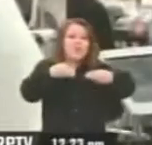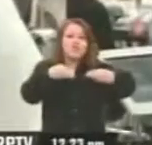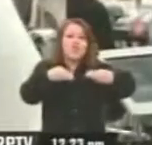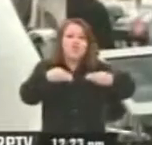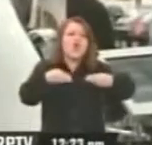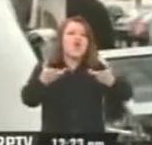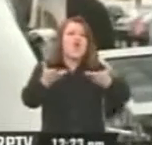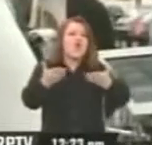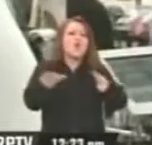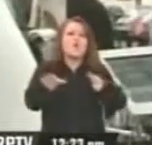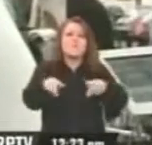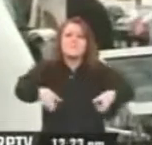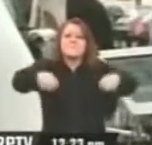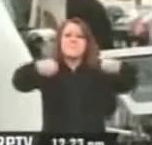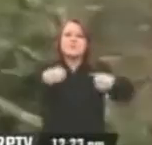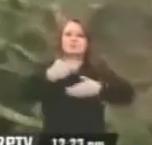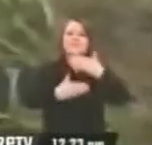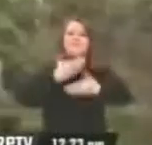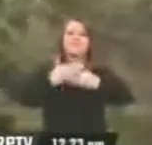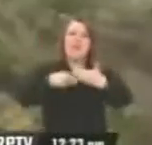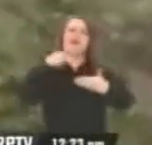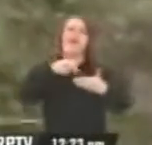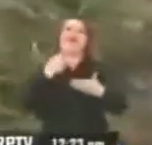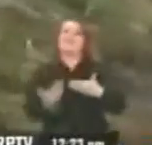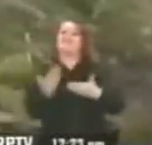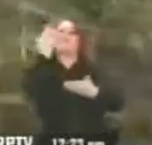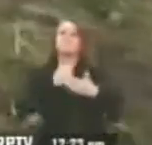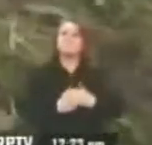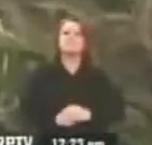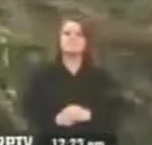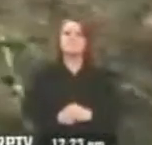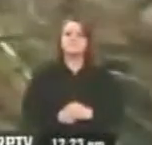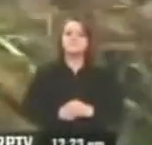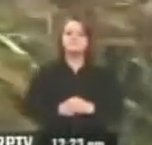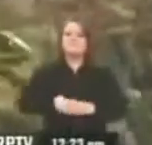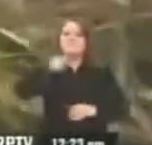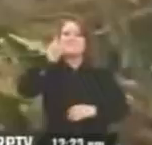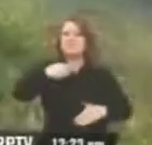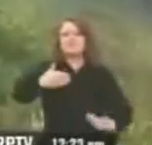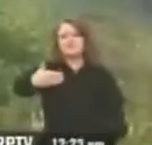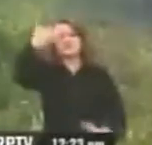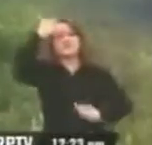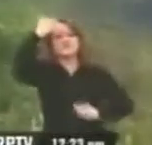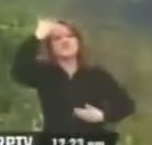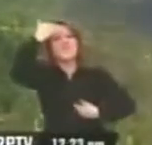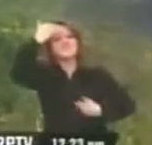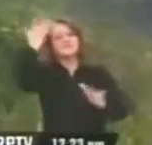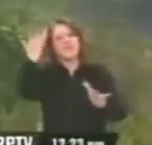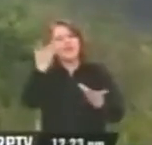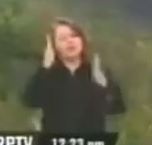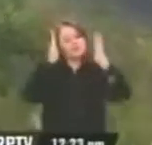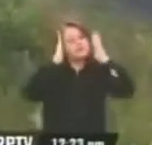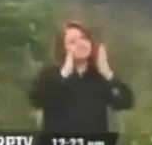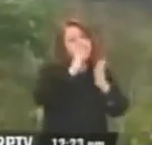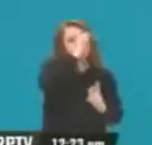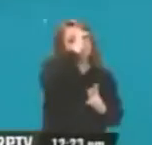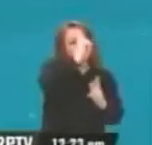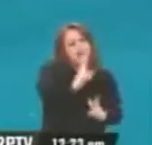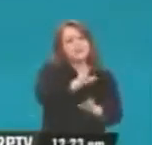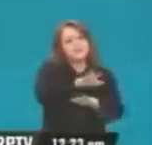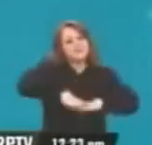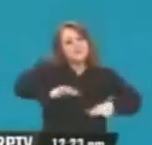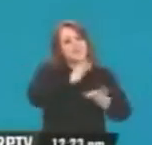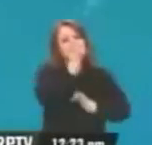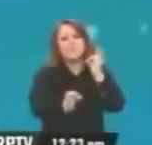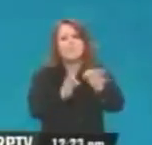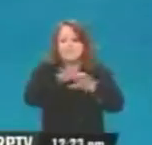acepta y ya lo entiende de manera natural. Día a día hay más conciencia ambiental por el daño negativo que